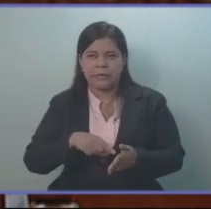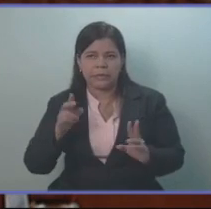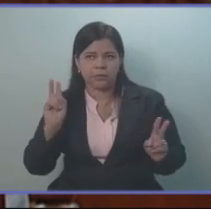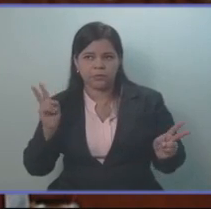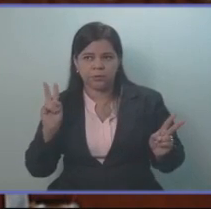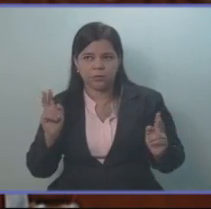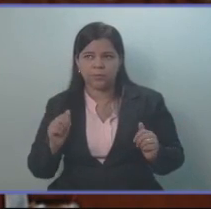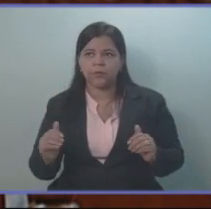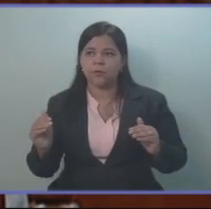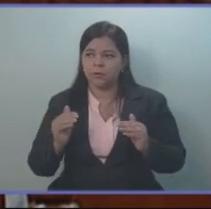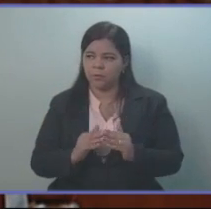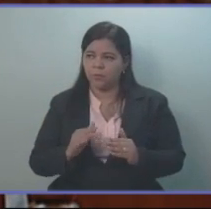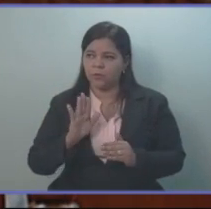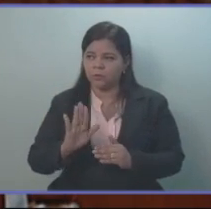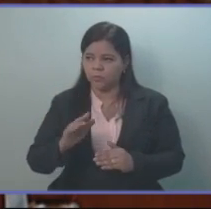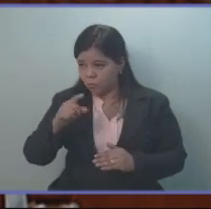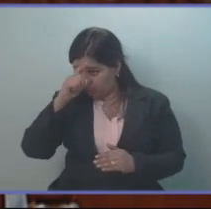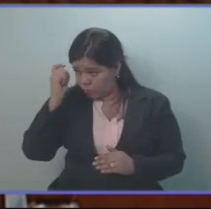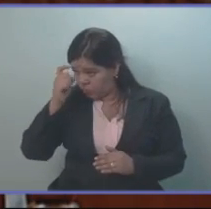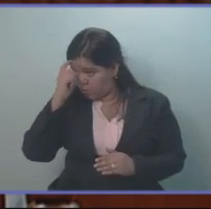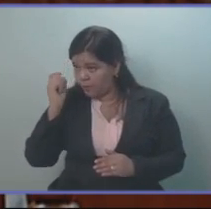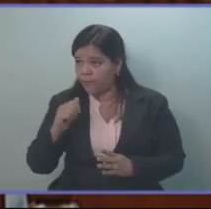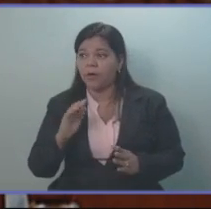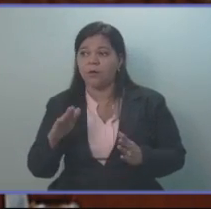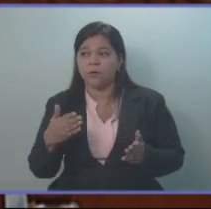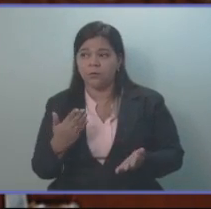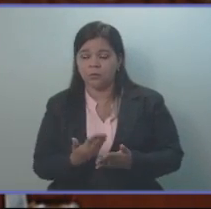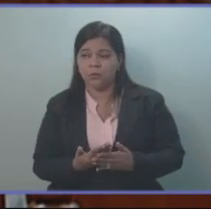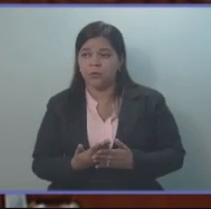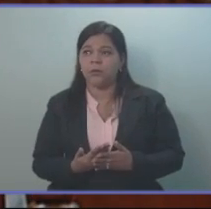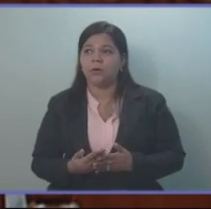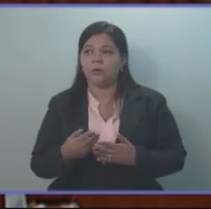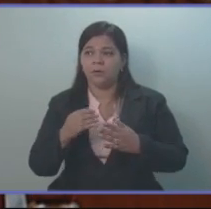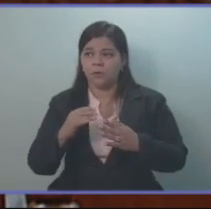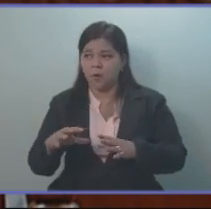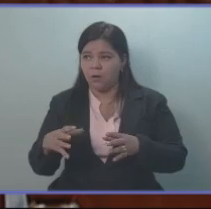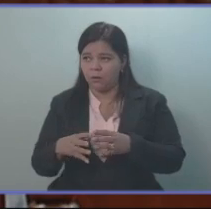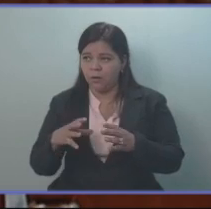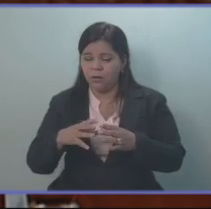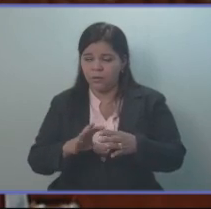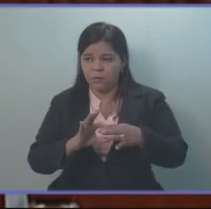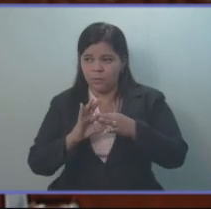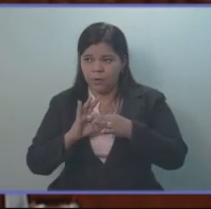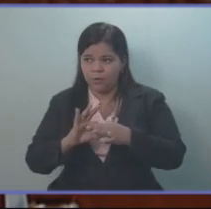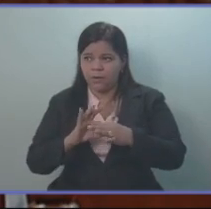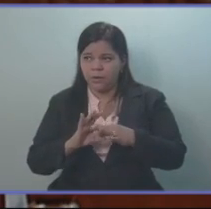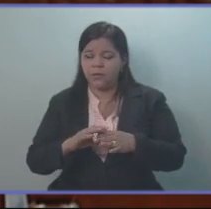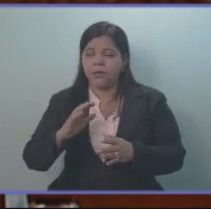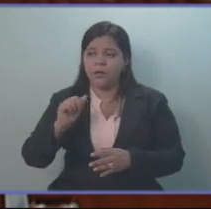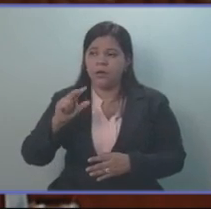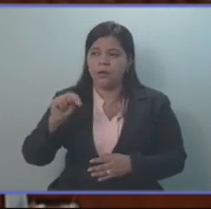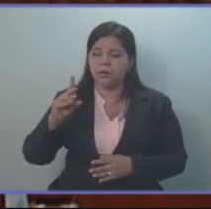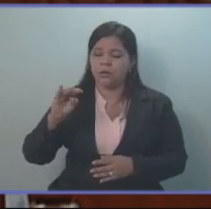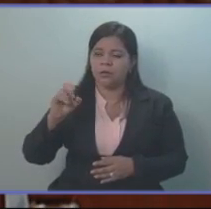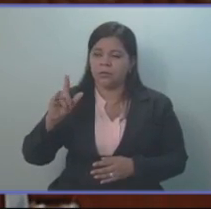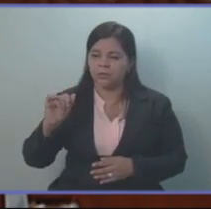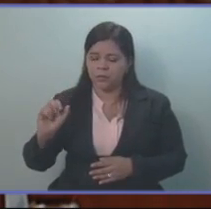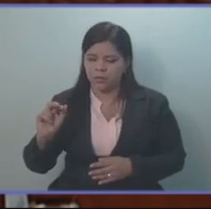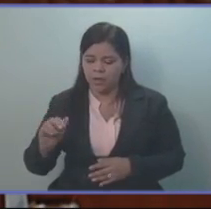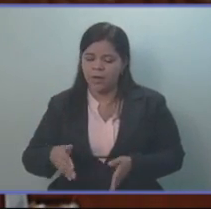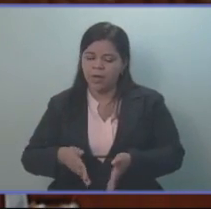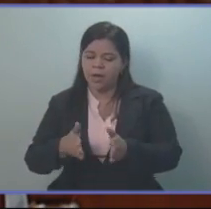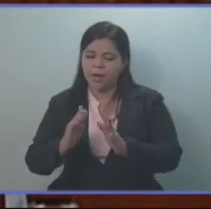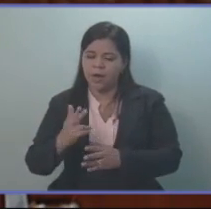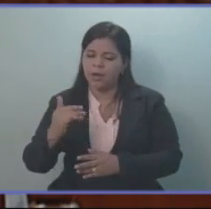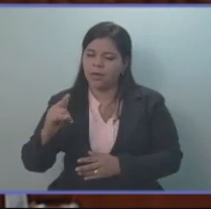Salvador y de su función habitacional mediante el movimiento cooperativo Candelaria, calle Chile, propiedad